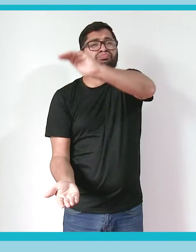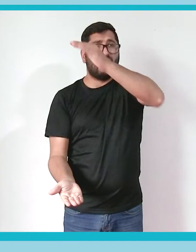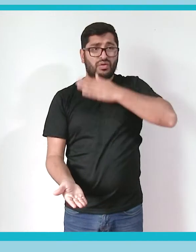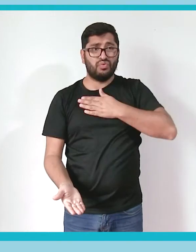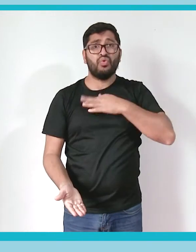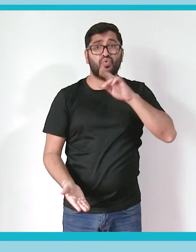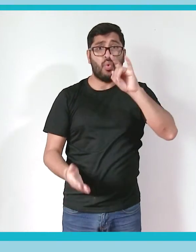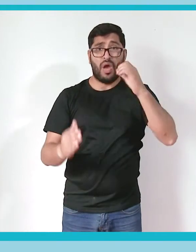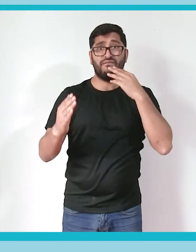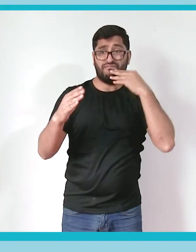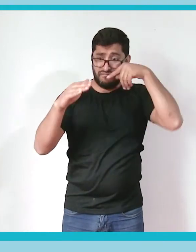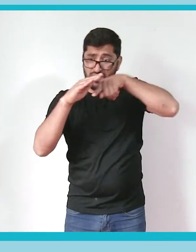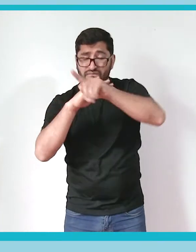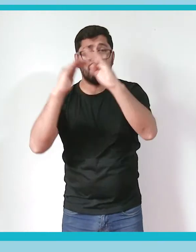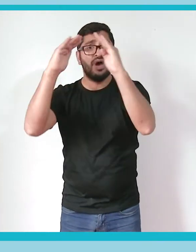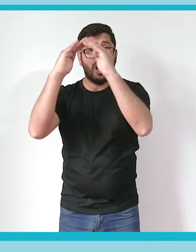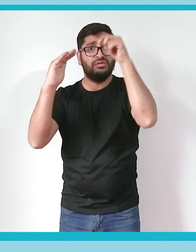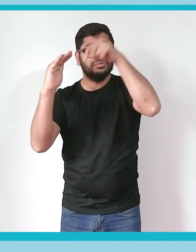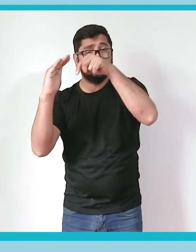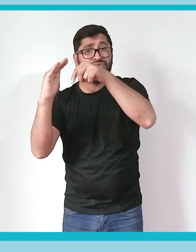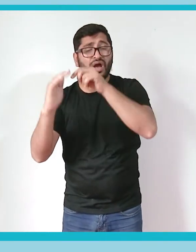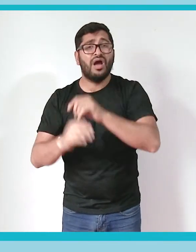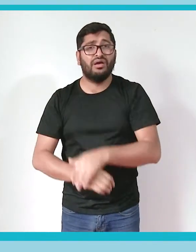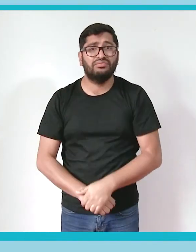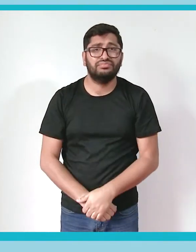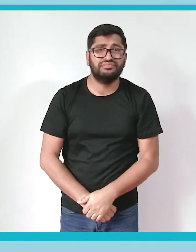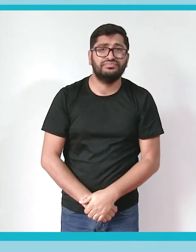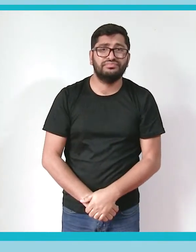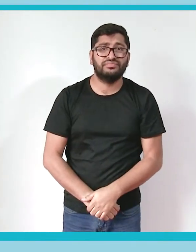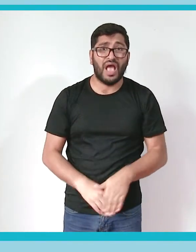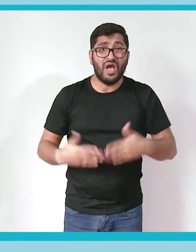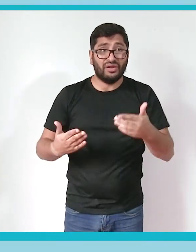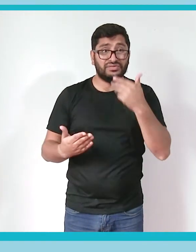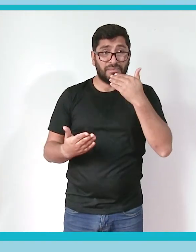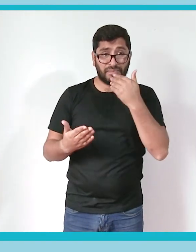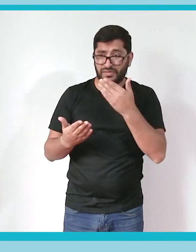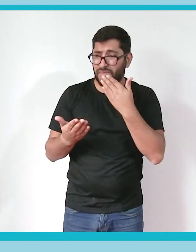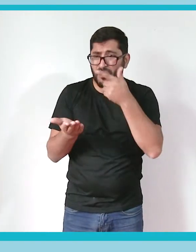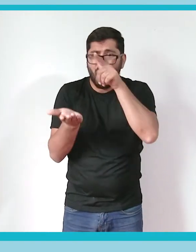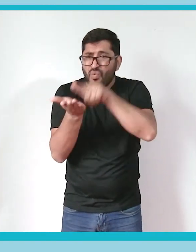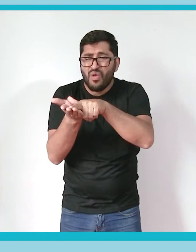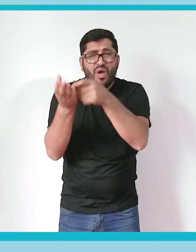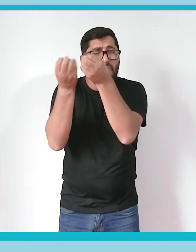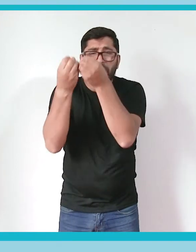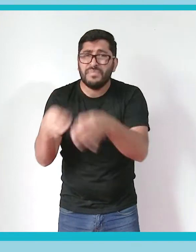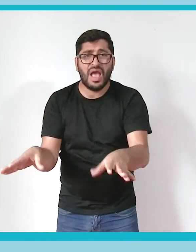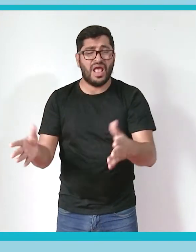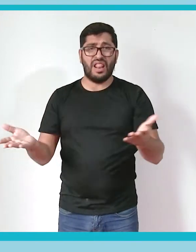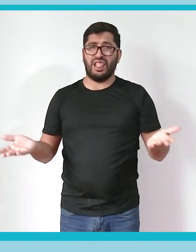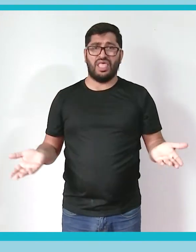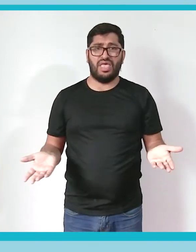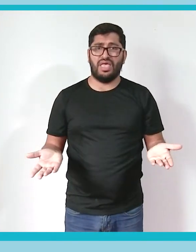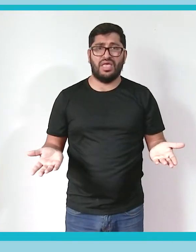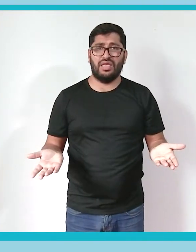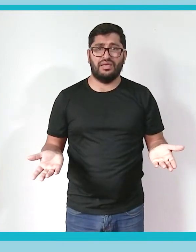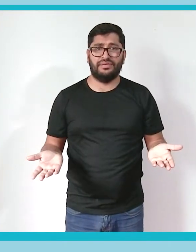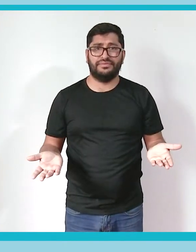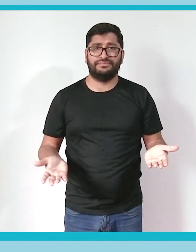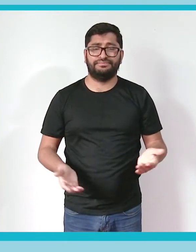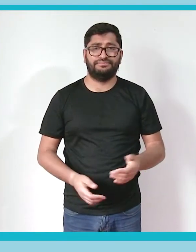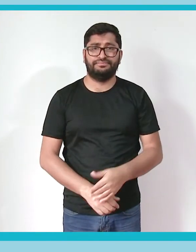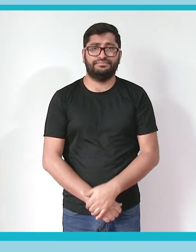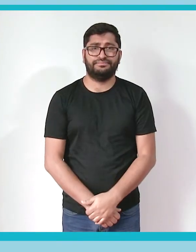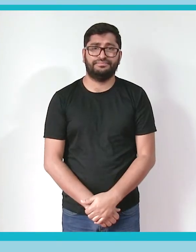crié en una ruca, yo nací en una ruca, mi madre nació en una ruca. Entonces, esa pérdida del